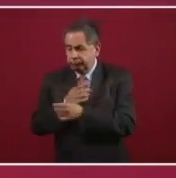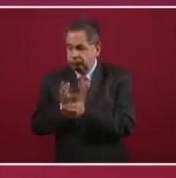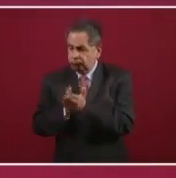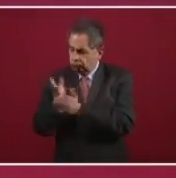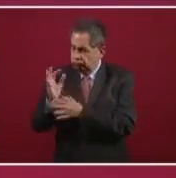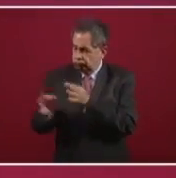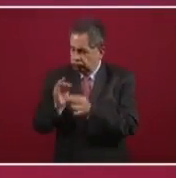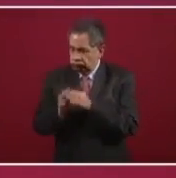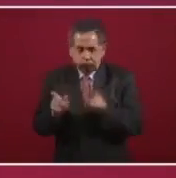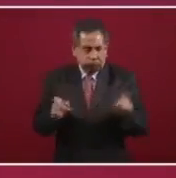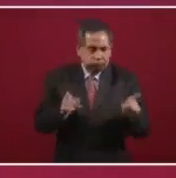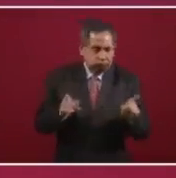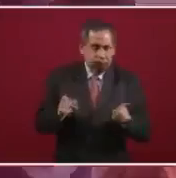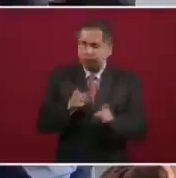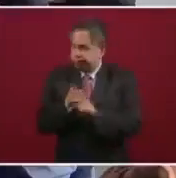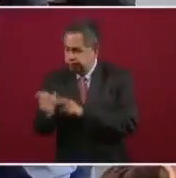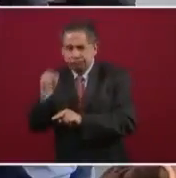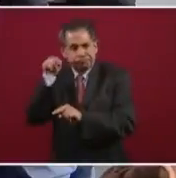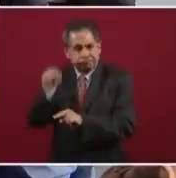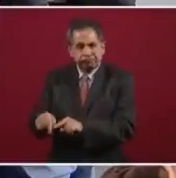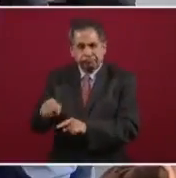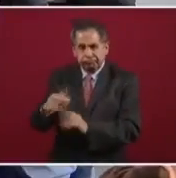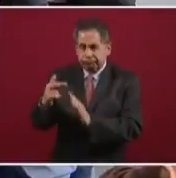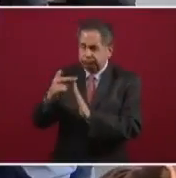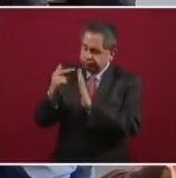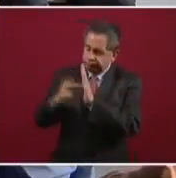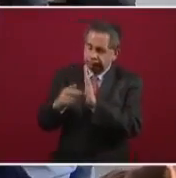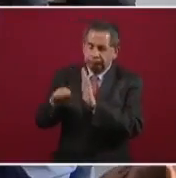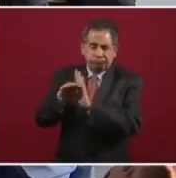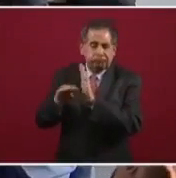en momentos difíciles, los principios,